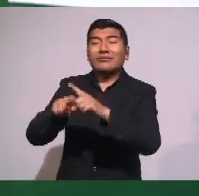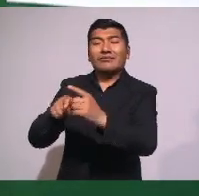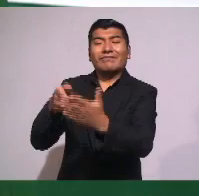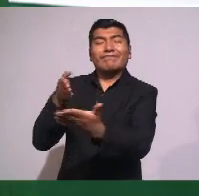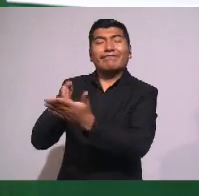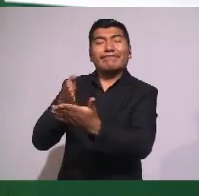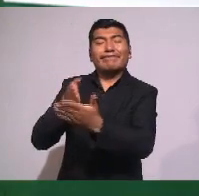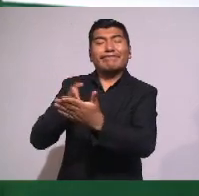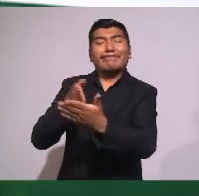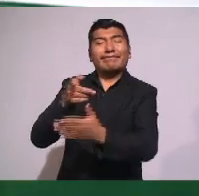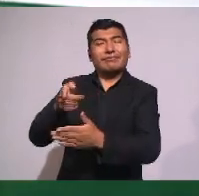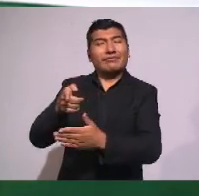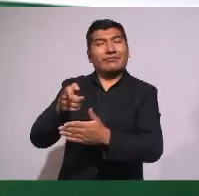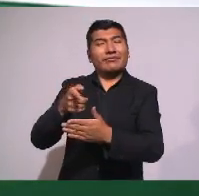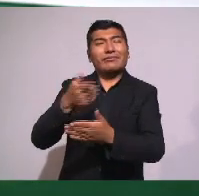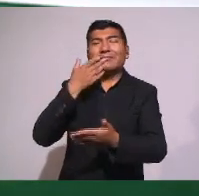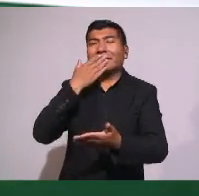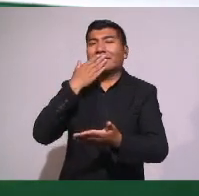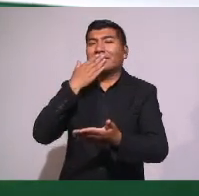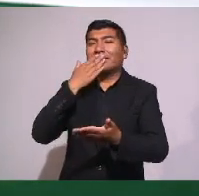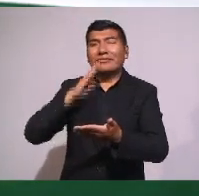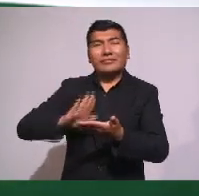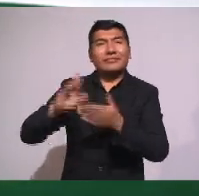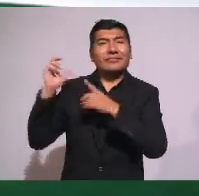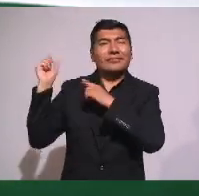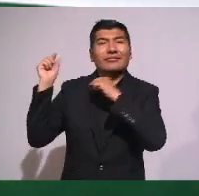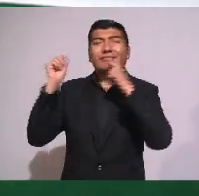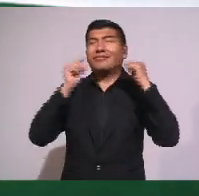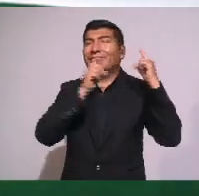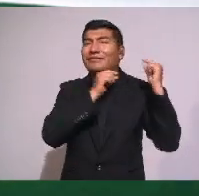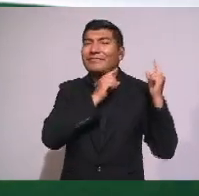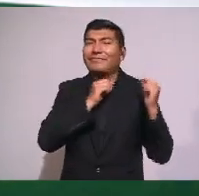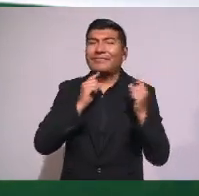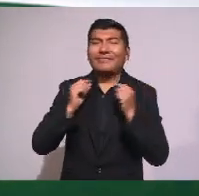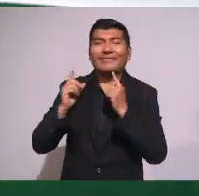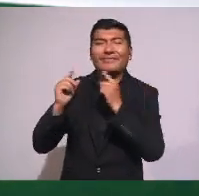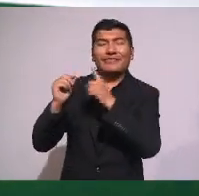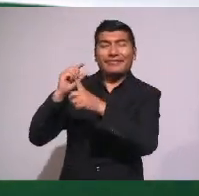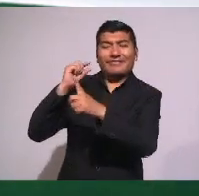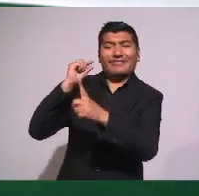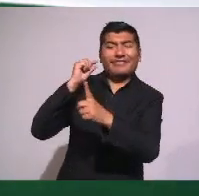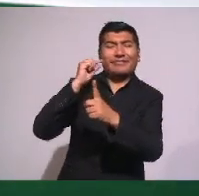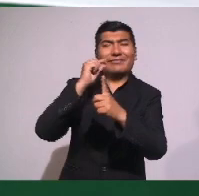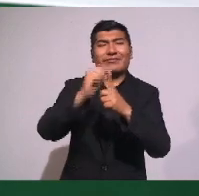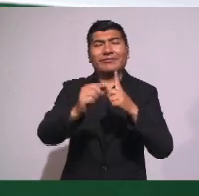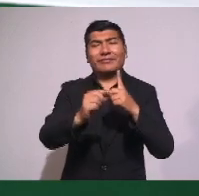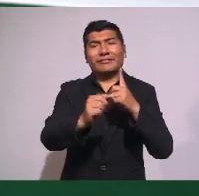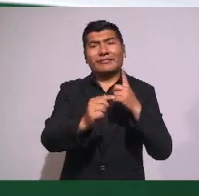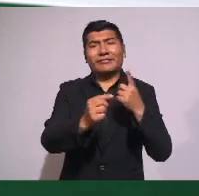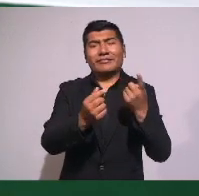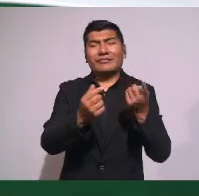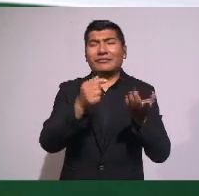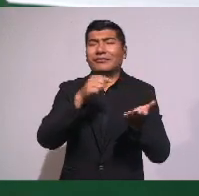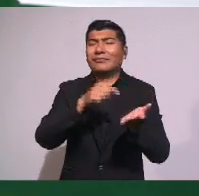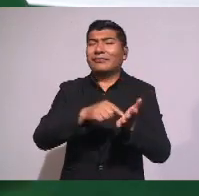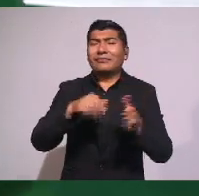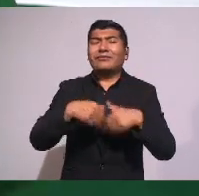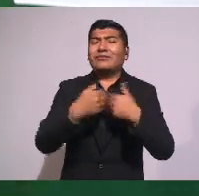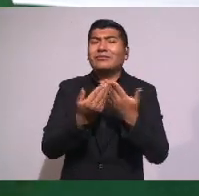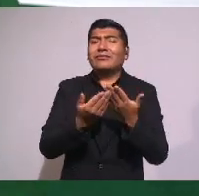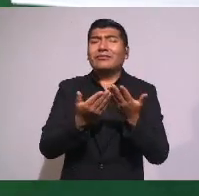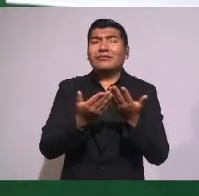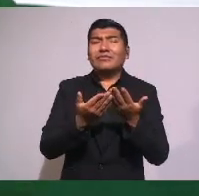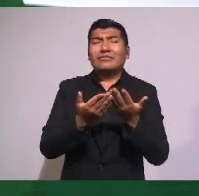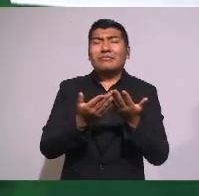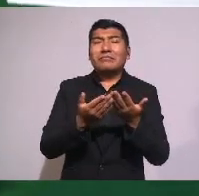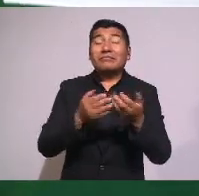calumnia, hablar mal, destruir, insultar. Se ha convertido como una especie